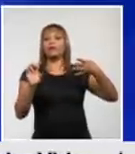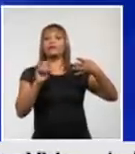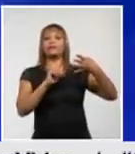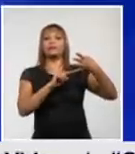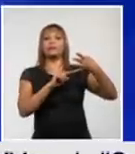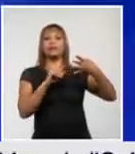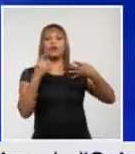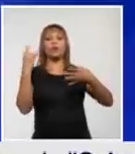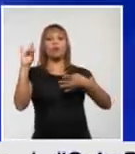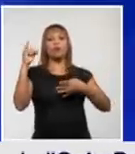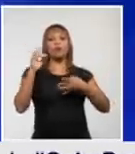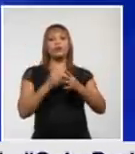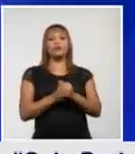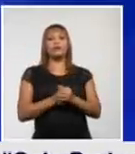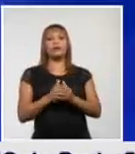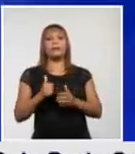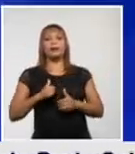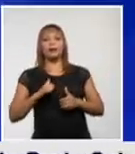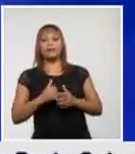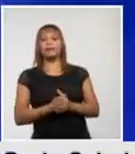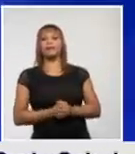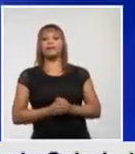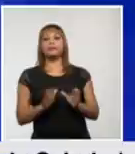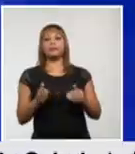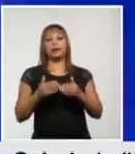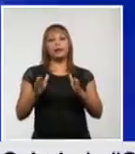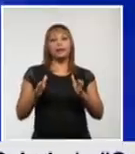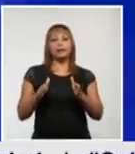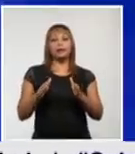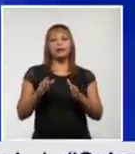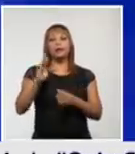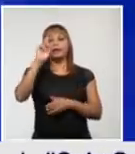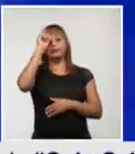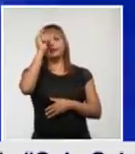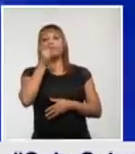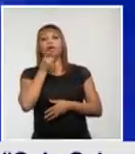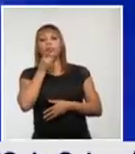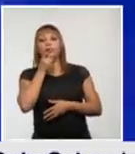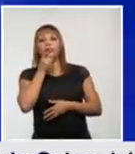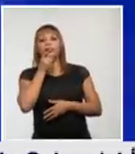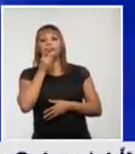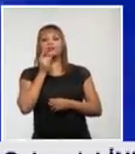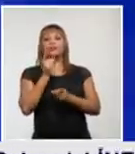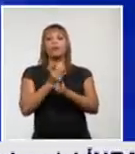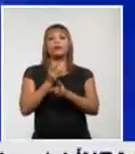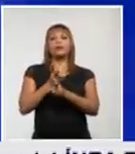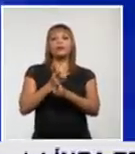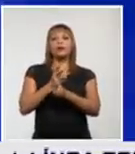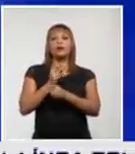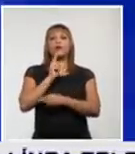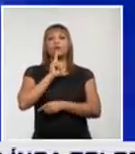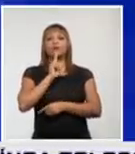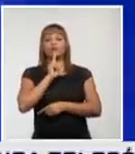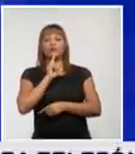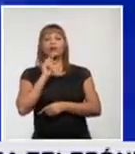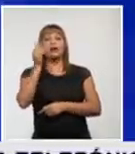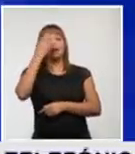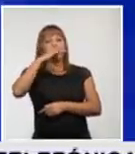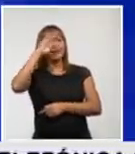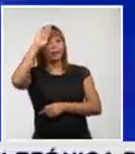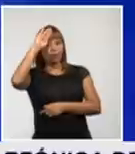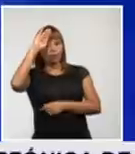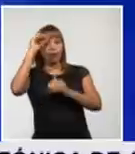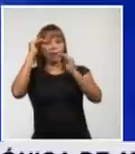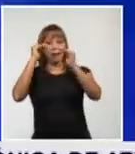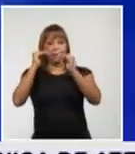Bolivia, Panamá, República Dominicana, Guatemala y Honduras. Y Cuba, con el número de